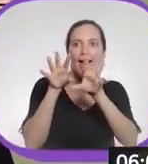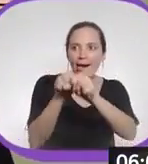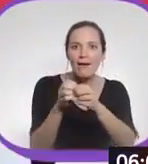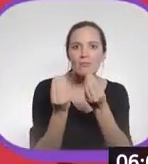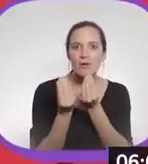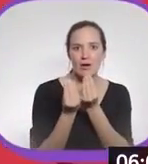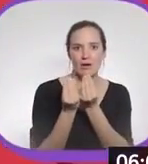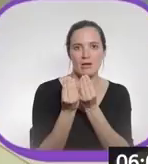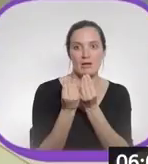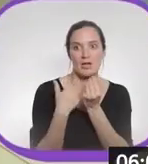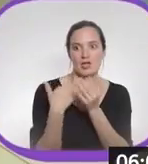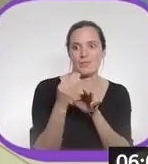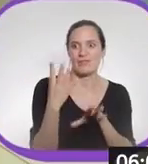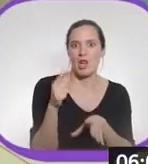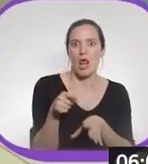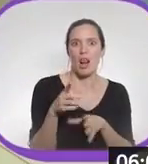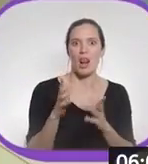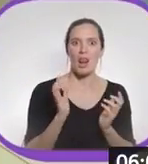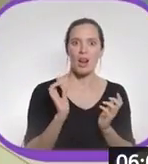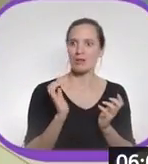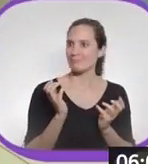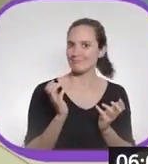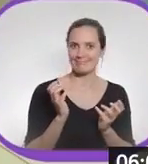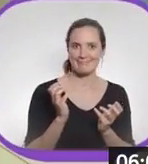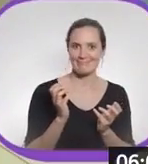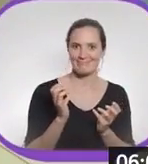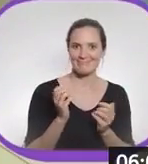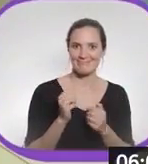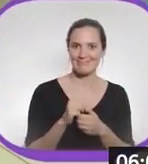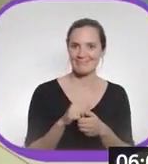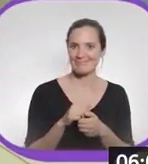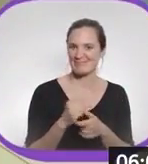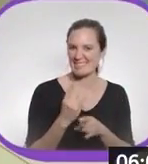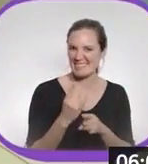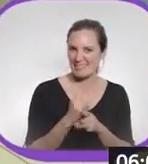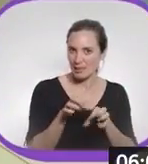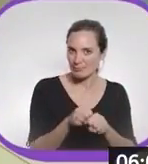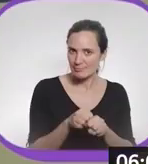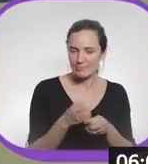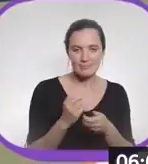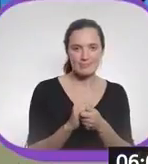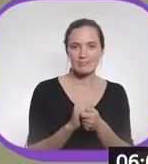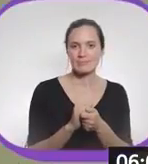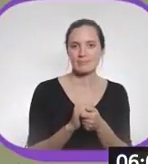de Timmy Turner. ¡Hadas! Soy un experto en eso. Si defines experto como alguien que jamás ha logrado lo único que se ha